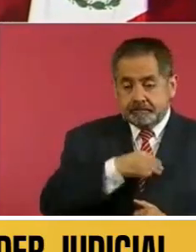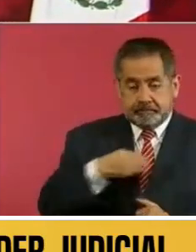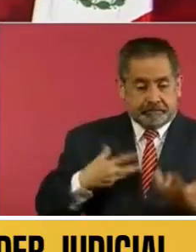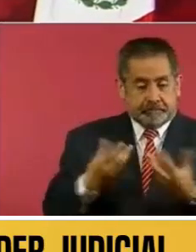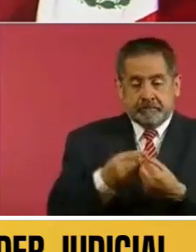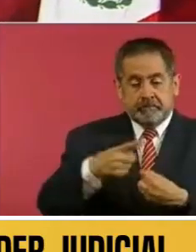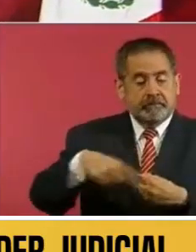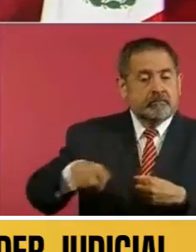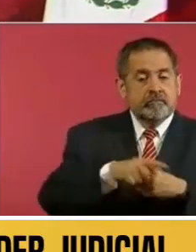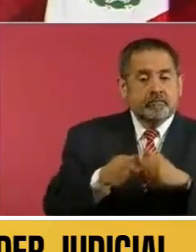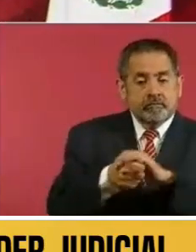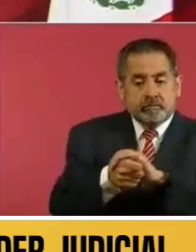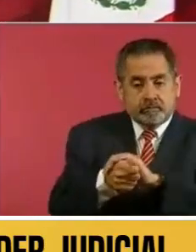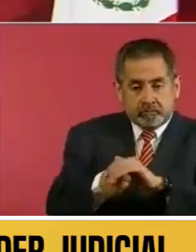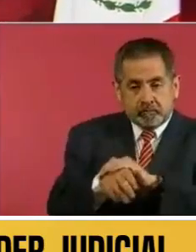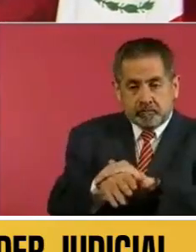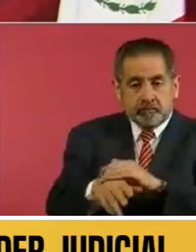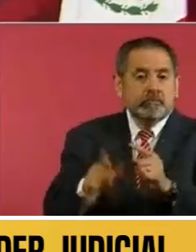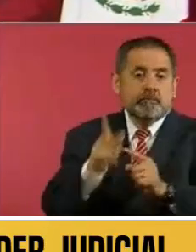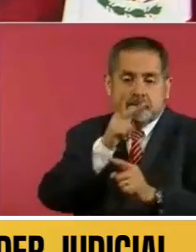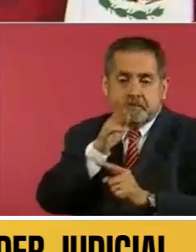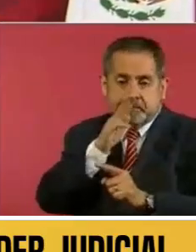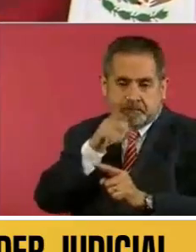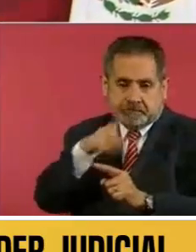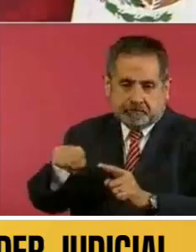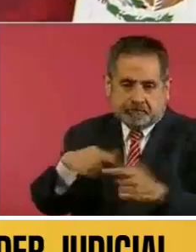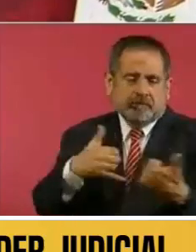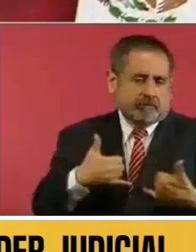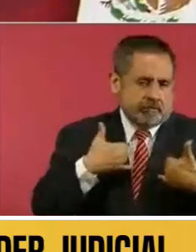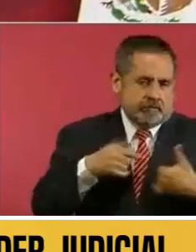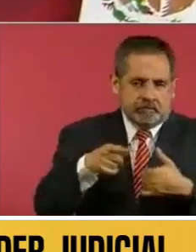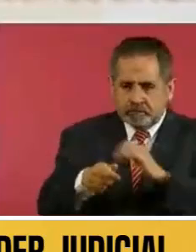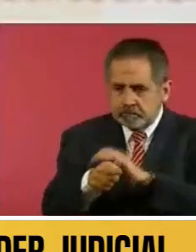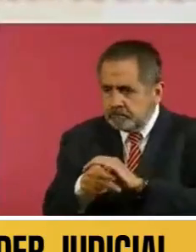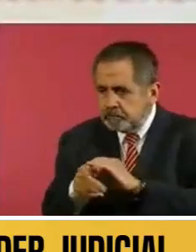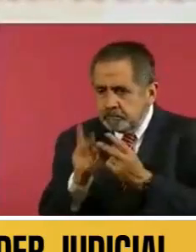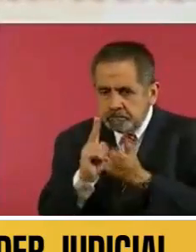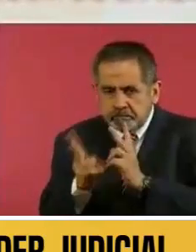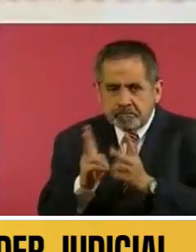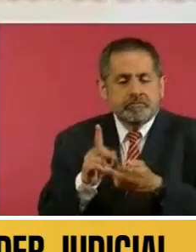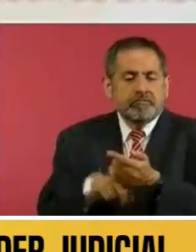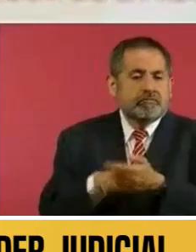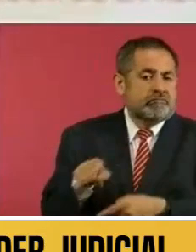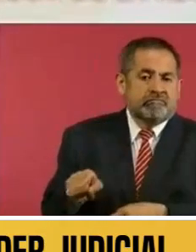Ayotzinapa, los padres de los jóvenes, han estado